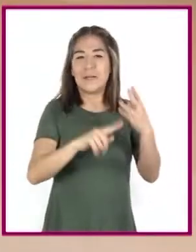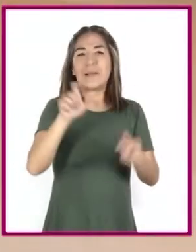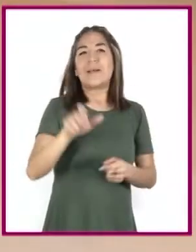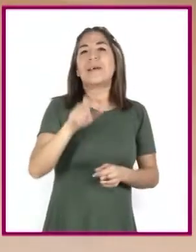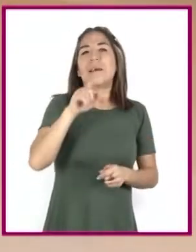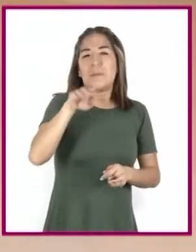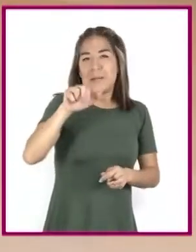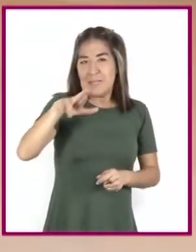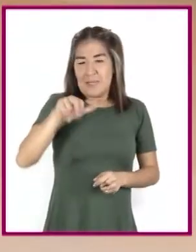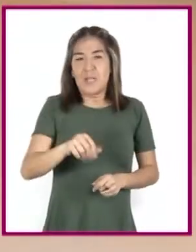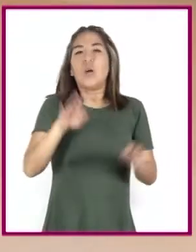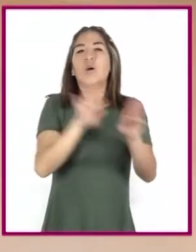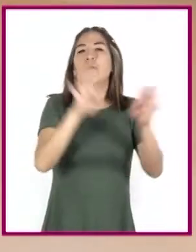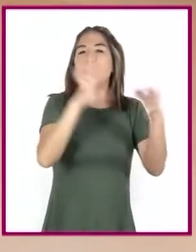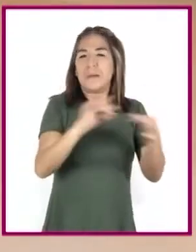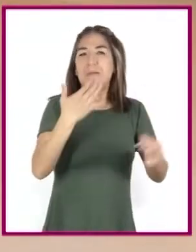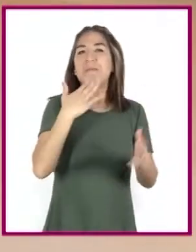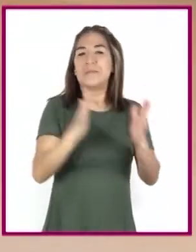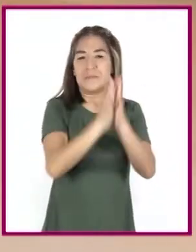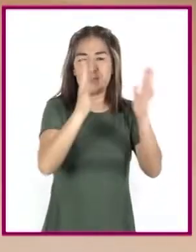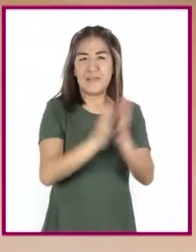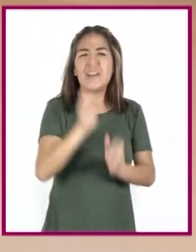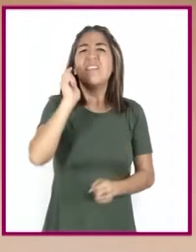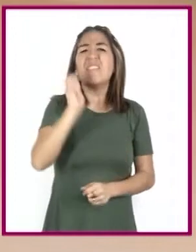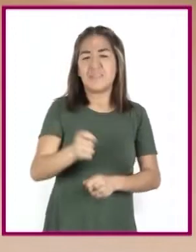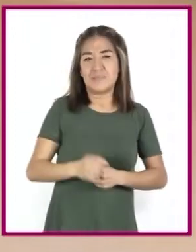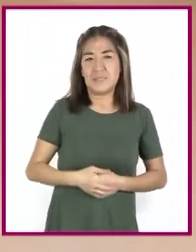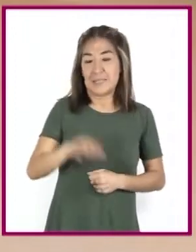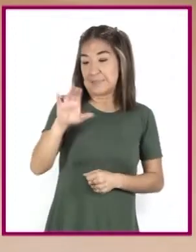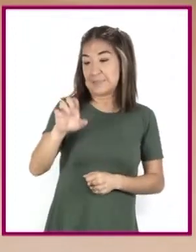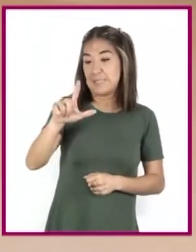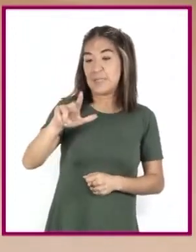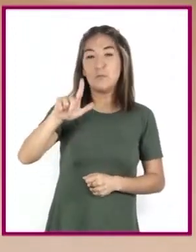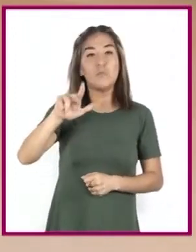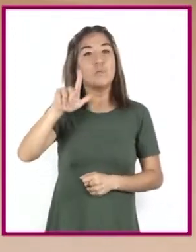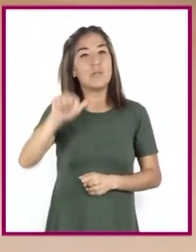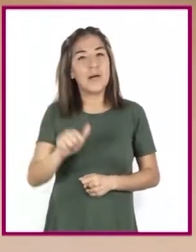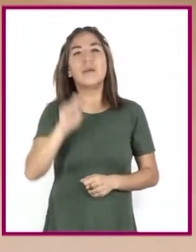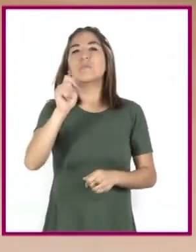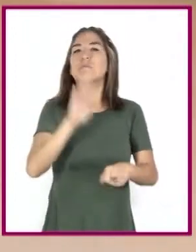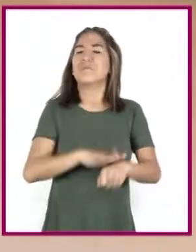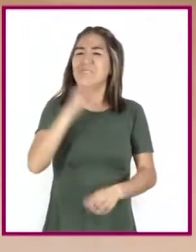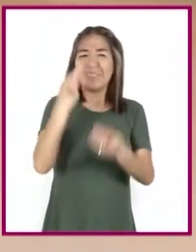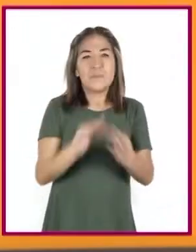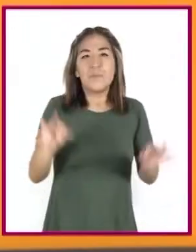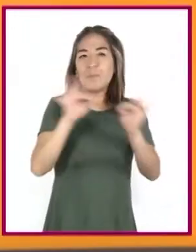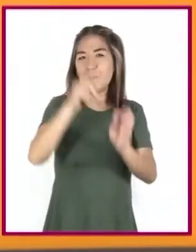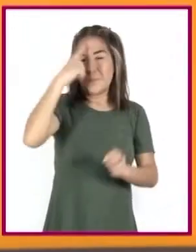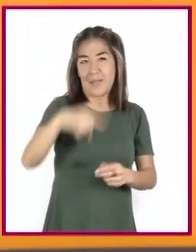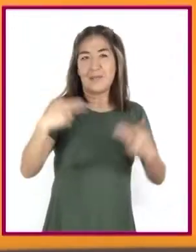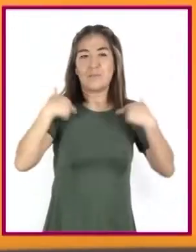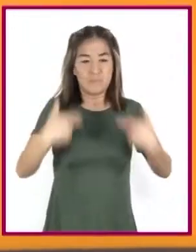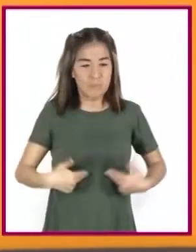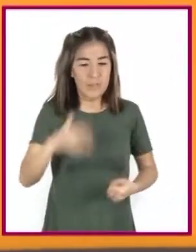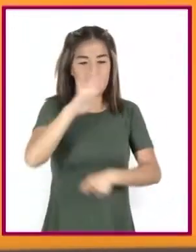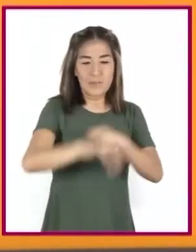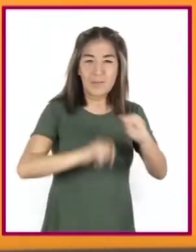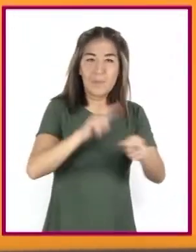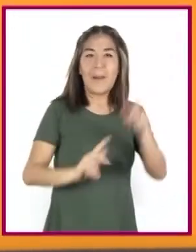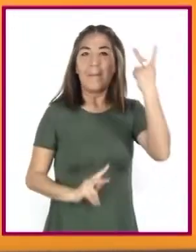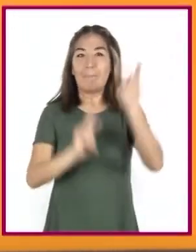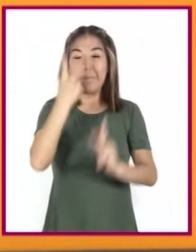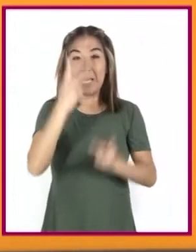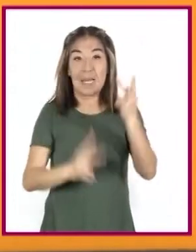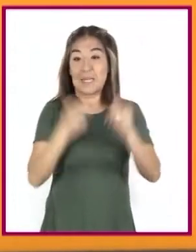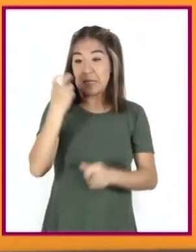participación, podemos concluir que la célula es la unidad fundamental de los seres vivos y que estas células